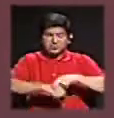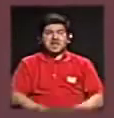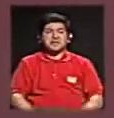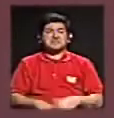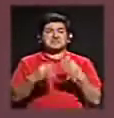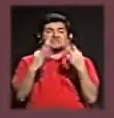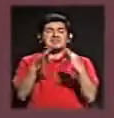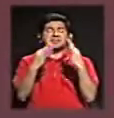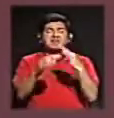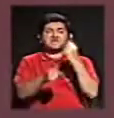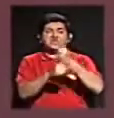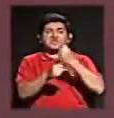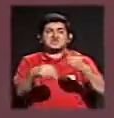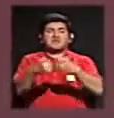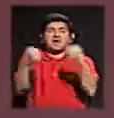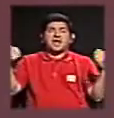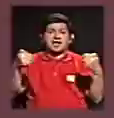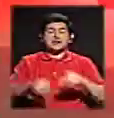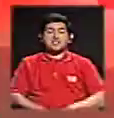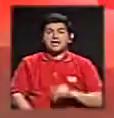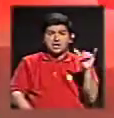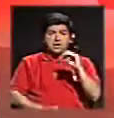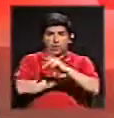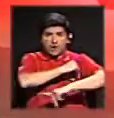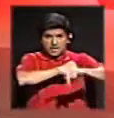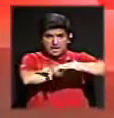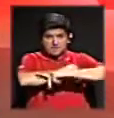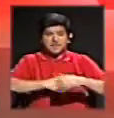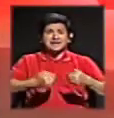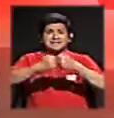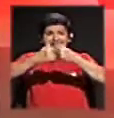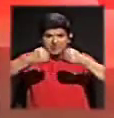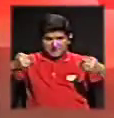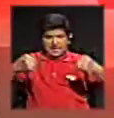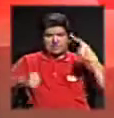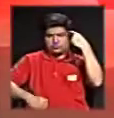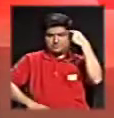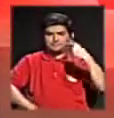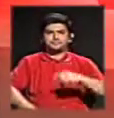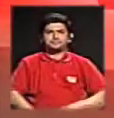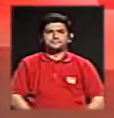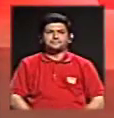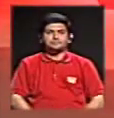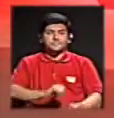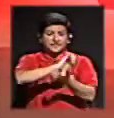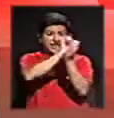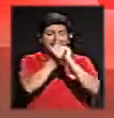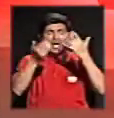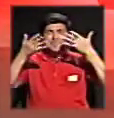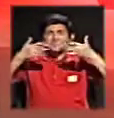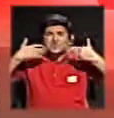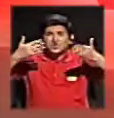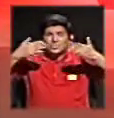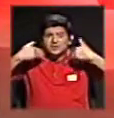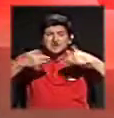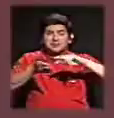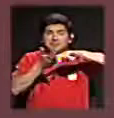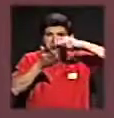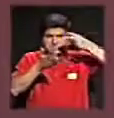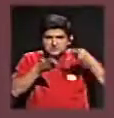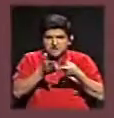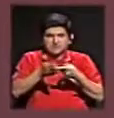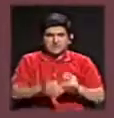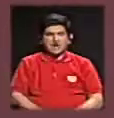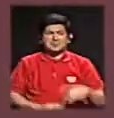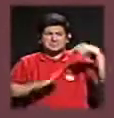por separado e incluso de los países actuando aisladamente. El cambio climático y lo que ello supone